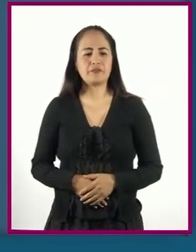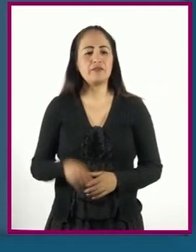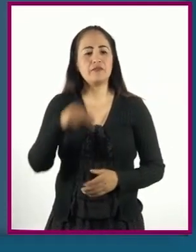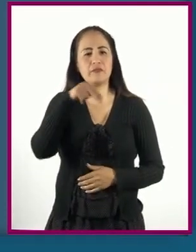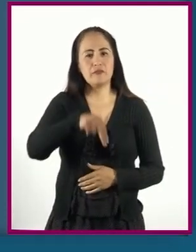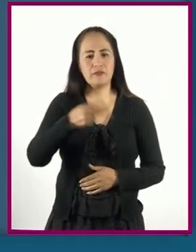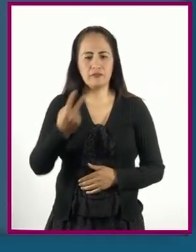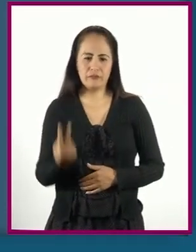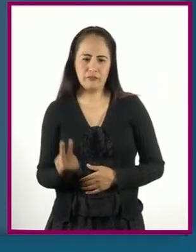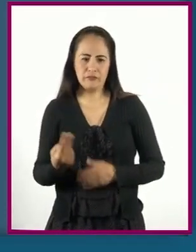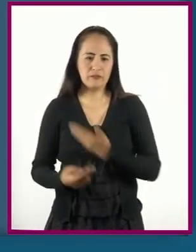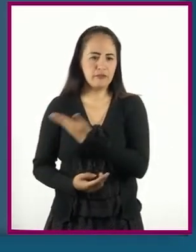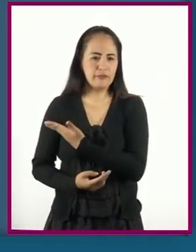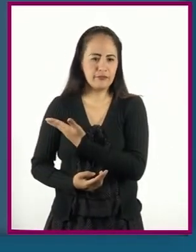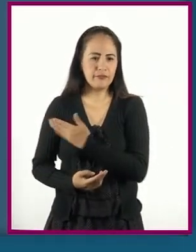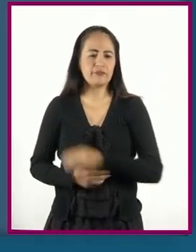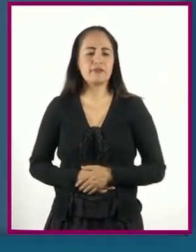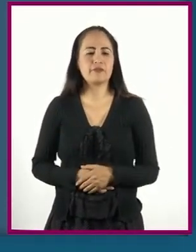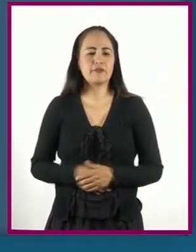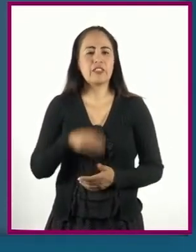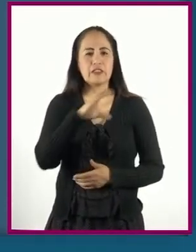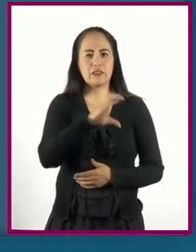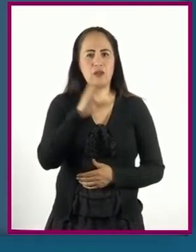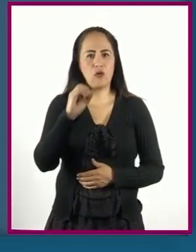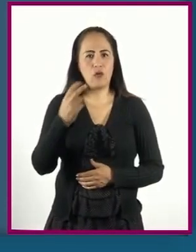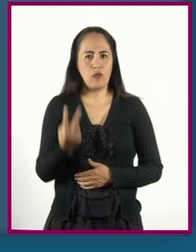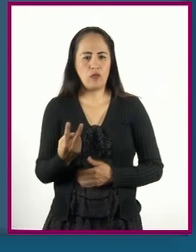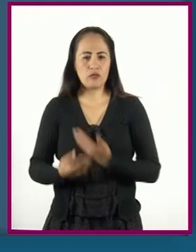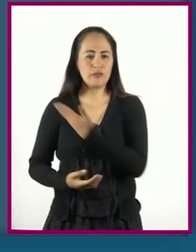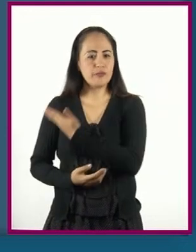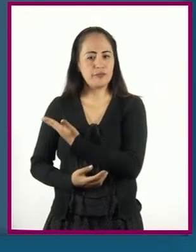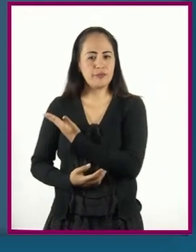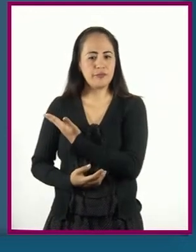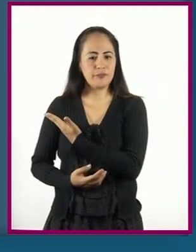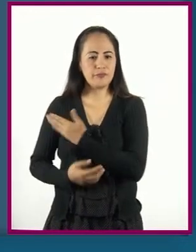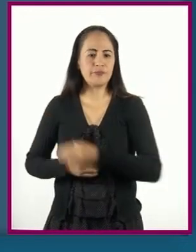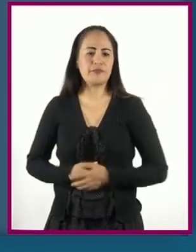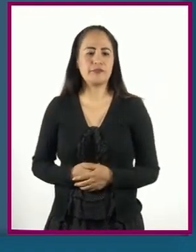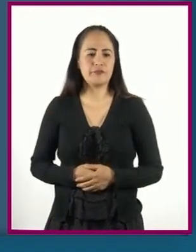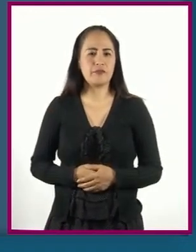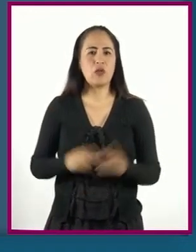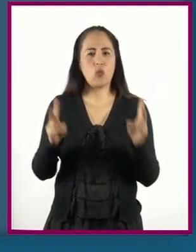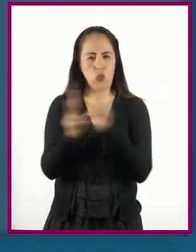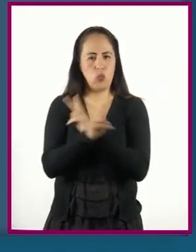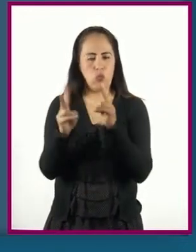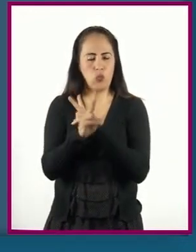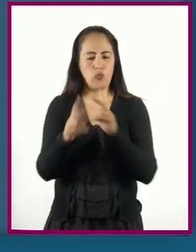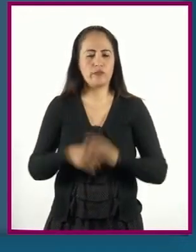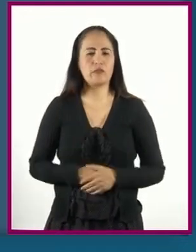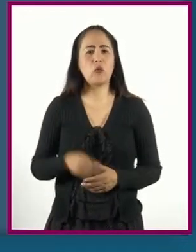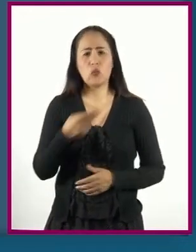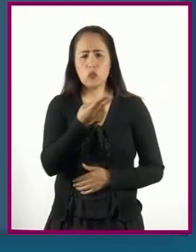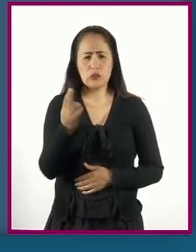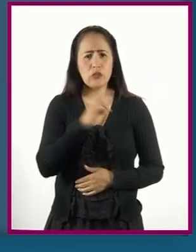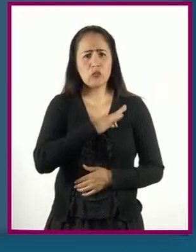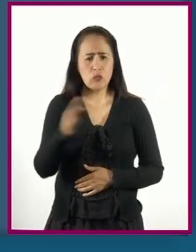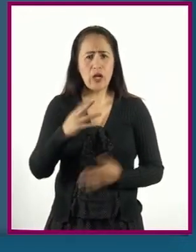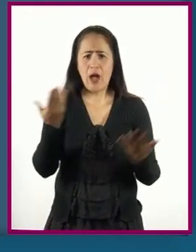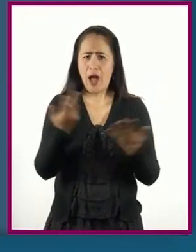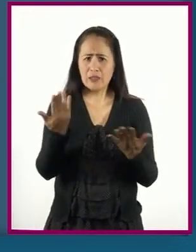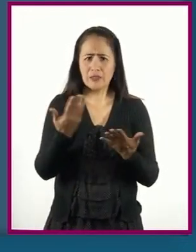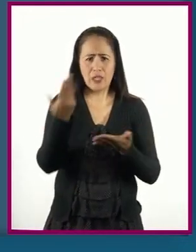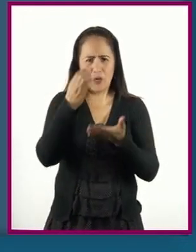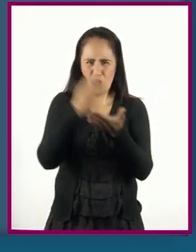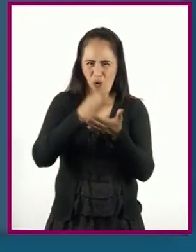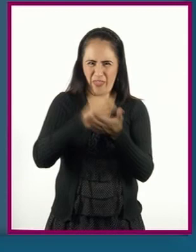N2, nitrógeno molecular. CO2, dióxido de carbono y aire. Pueden hacerlo en su bitácora